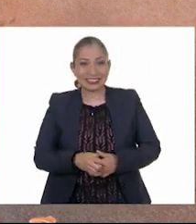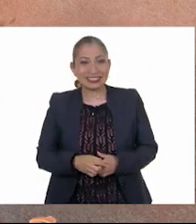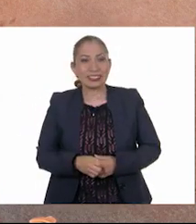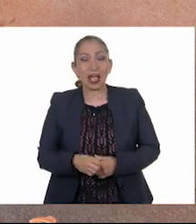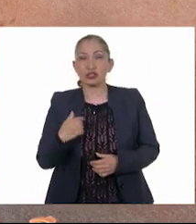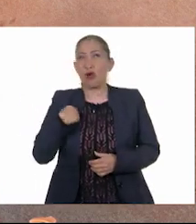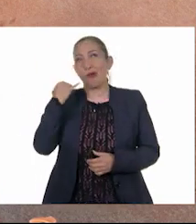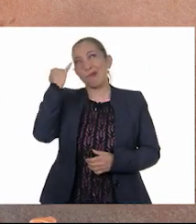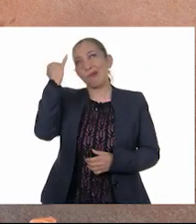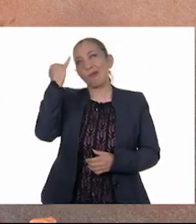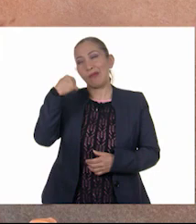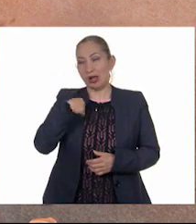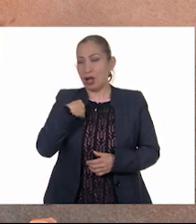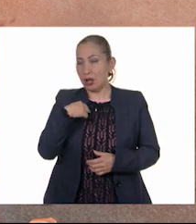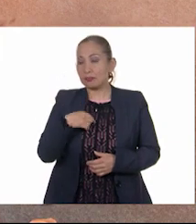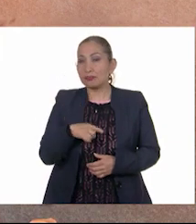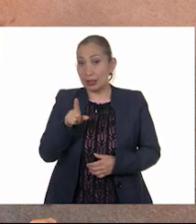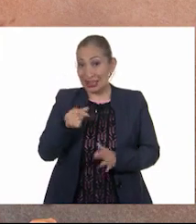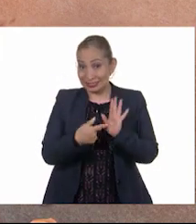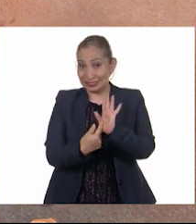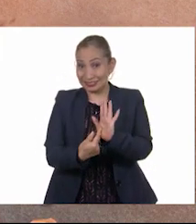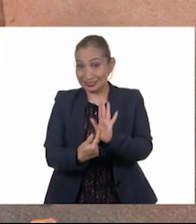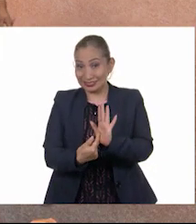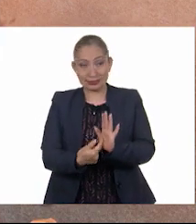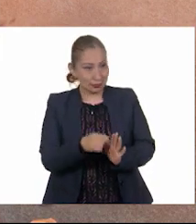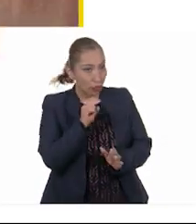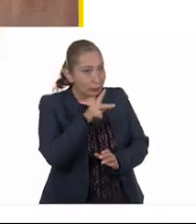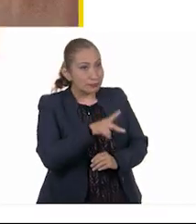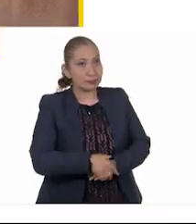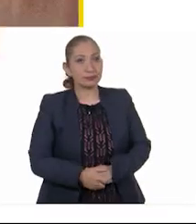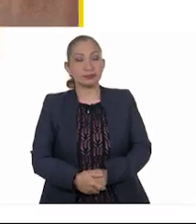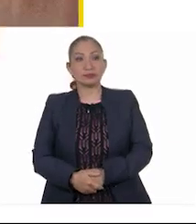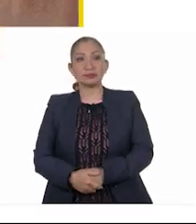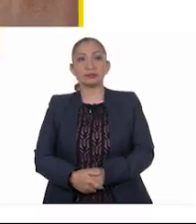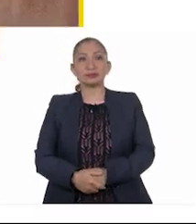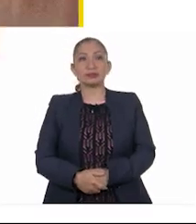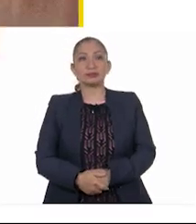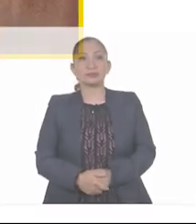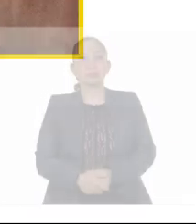A mí se me ocurre algo. ¿Te lo enseño? Va.